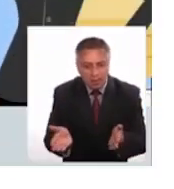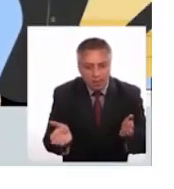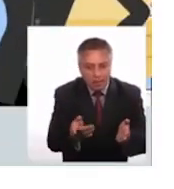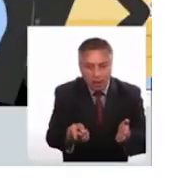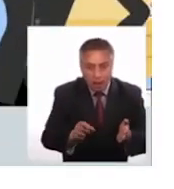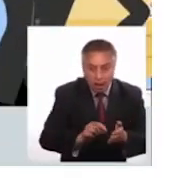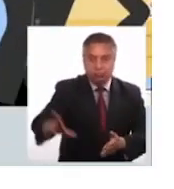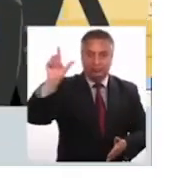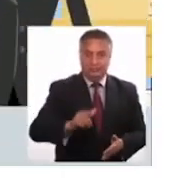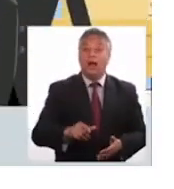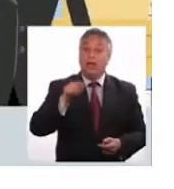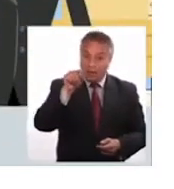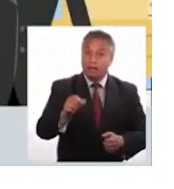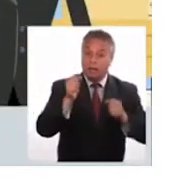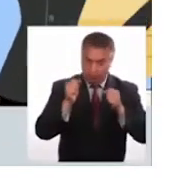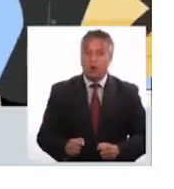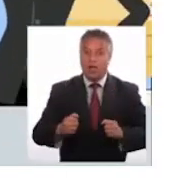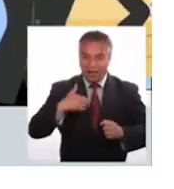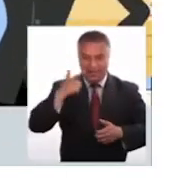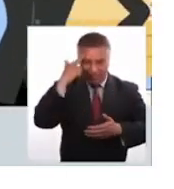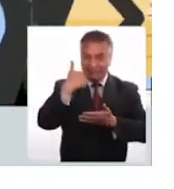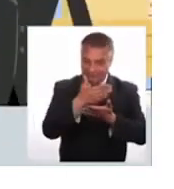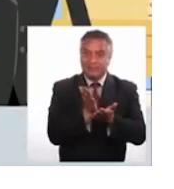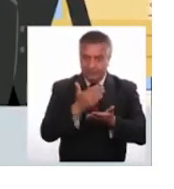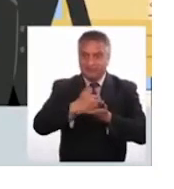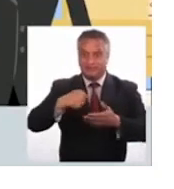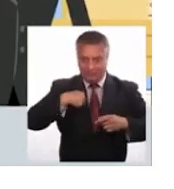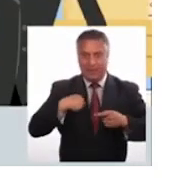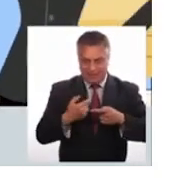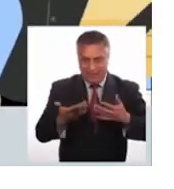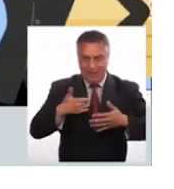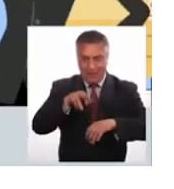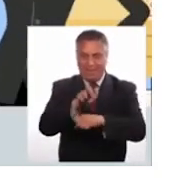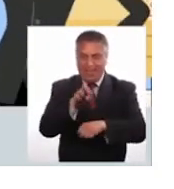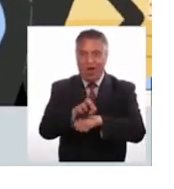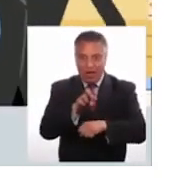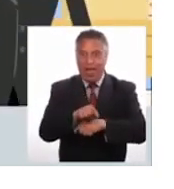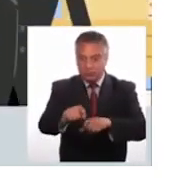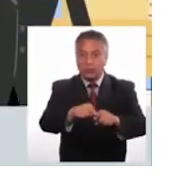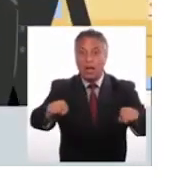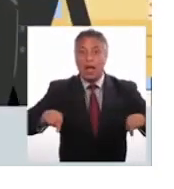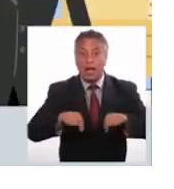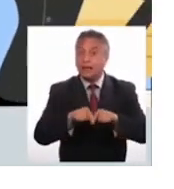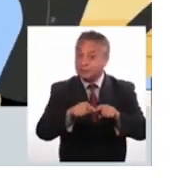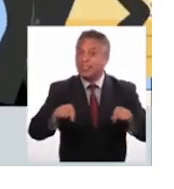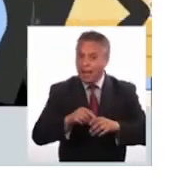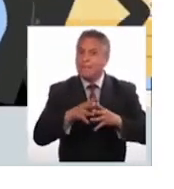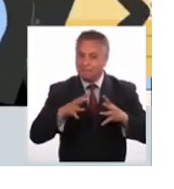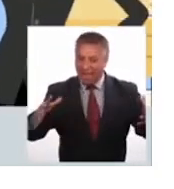Trabajar estas habilidades nos permite diversificar nuestras estrategias pedagógicas, desafiándonos hacia un aula mucho